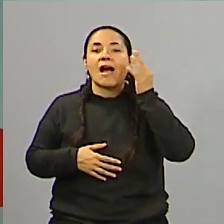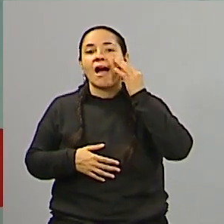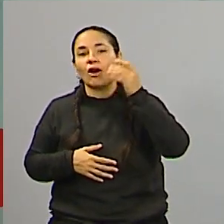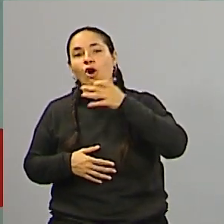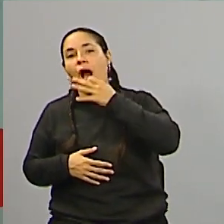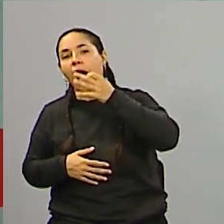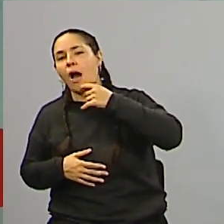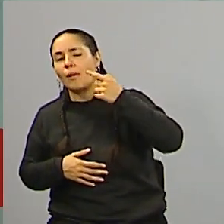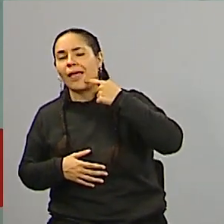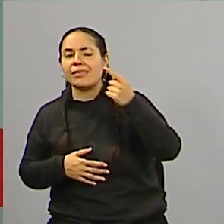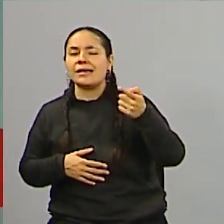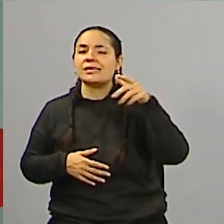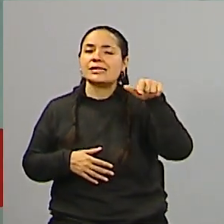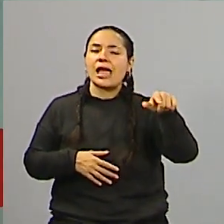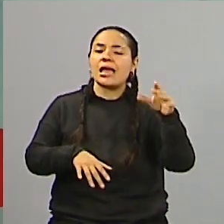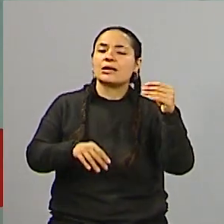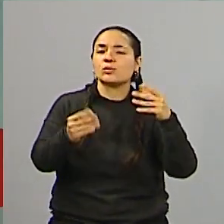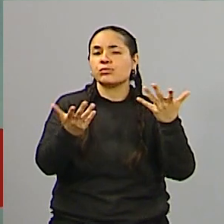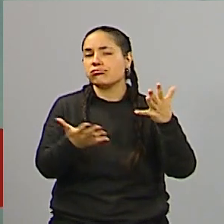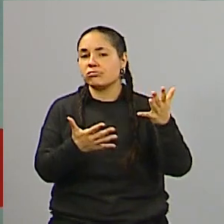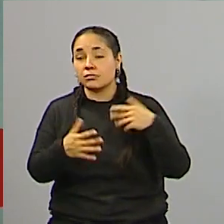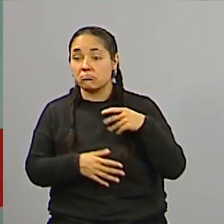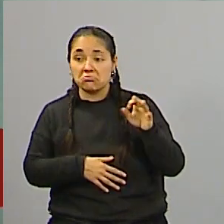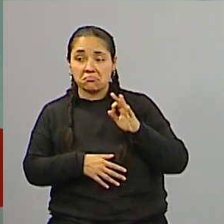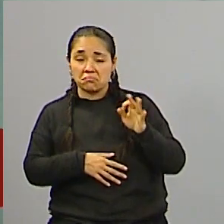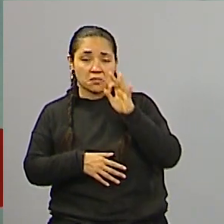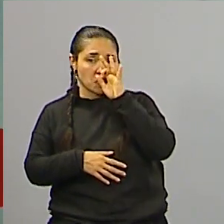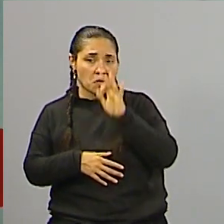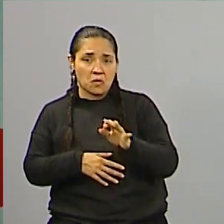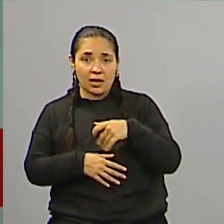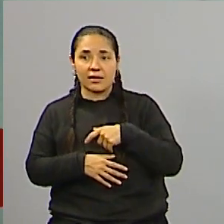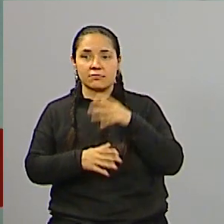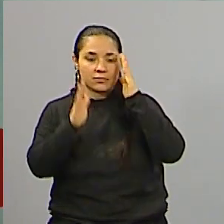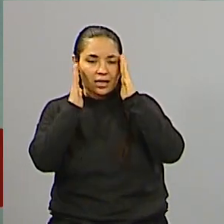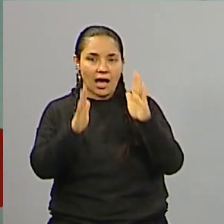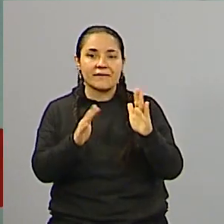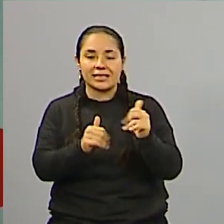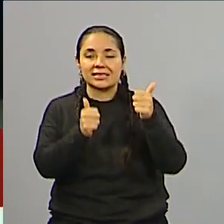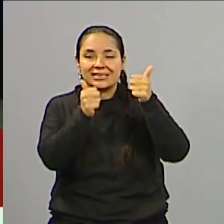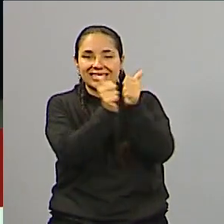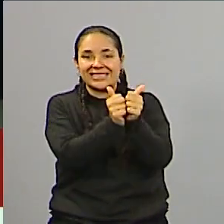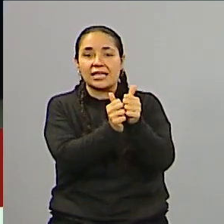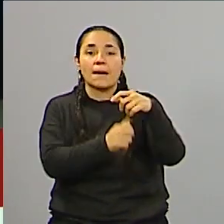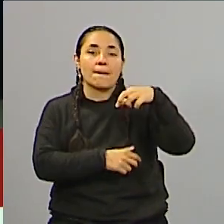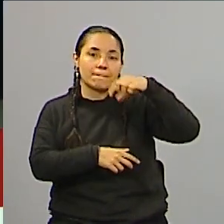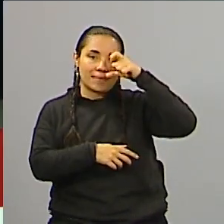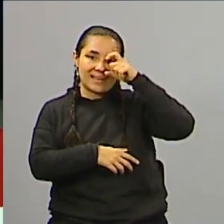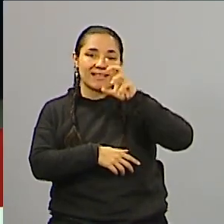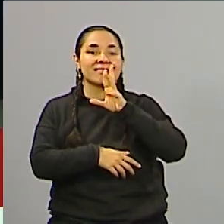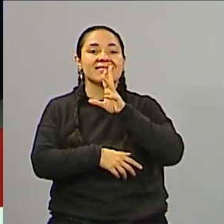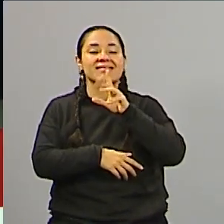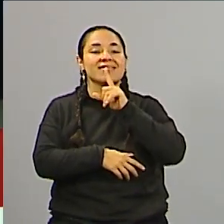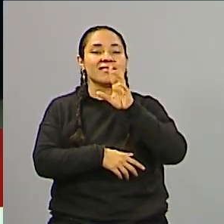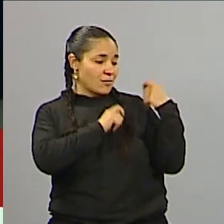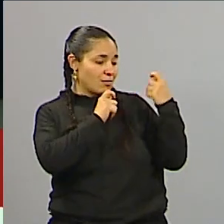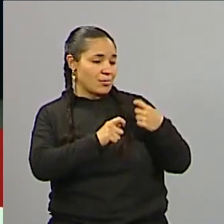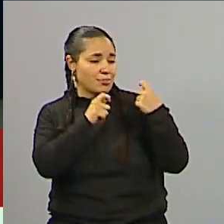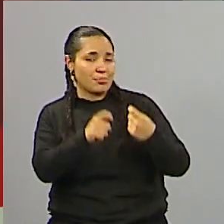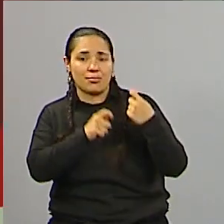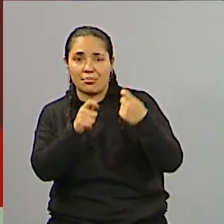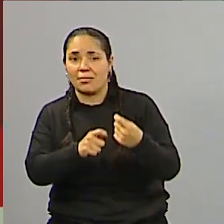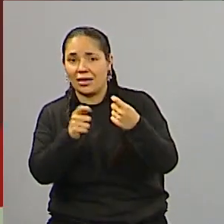comercio, fomentar la construcción, darle no solamente estacionamiento, sino también el acceso a un transporte público